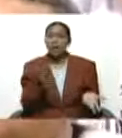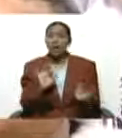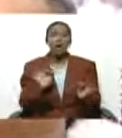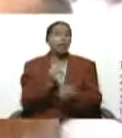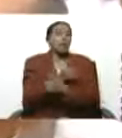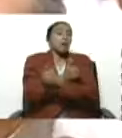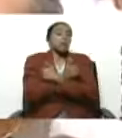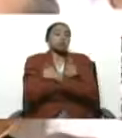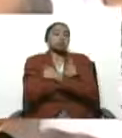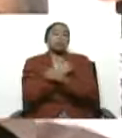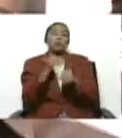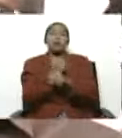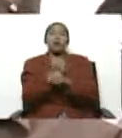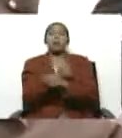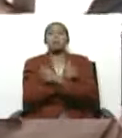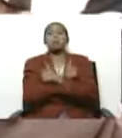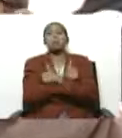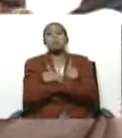hacen nada.